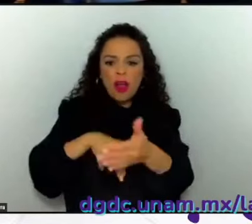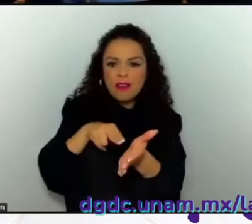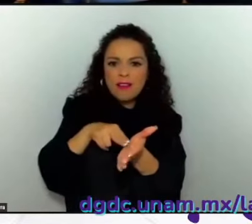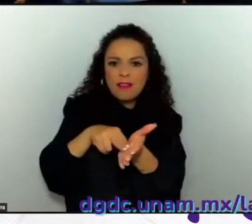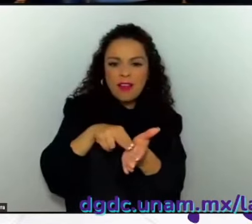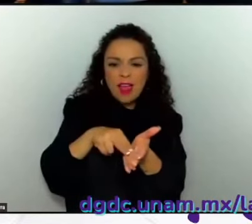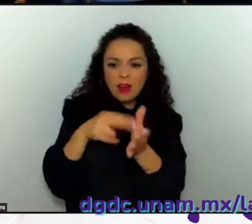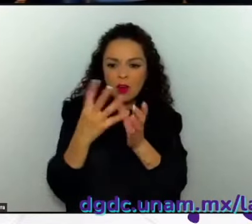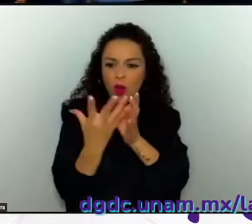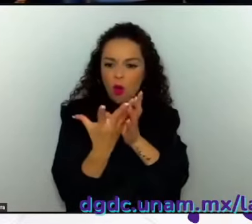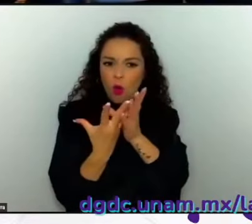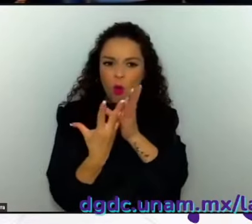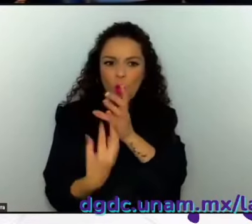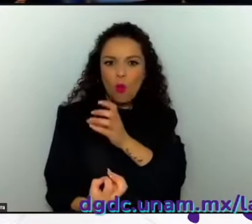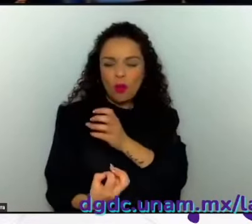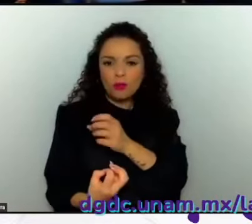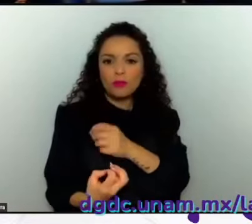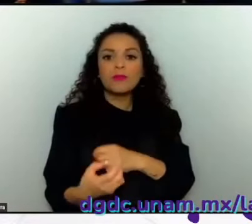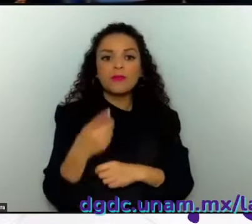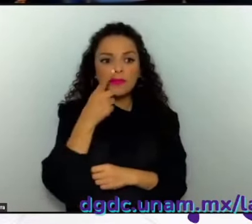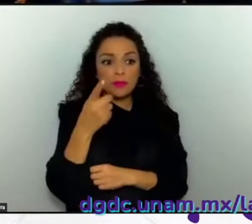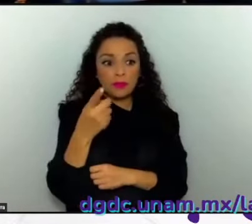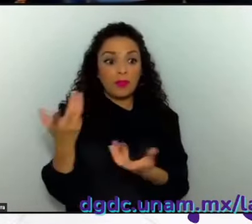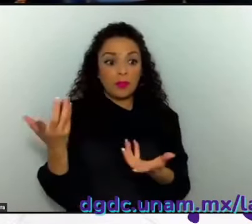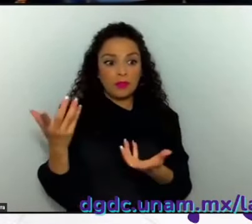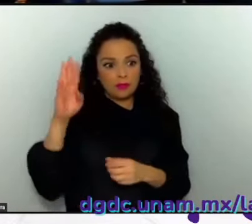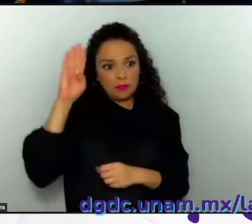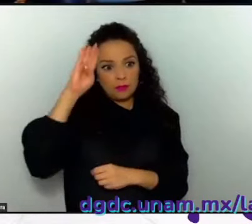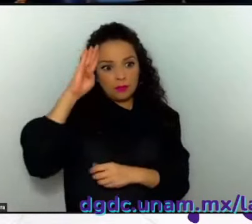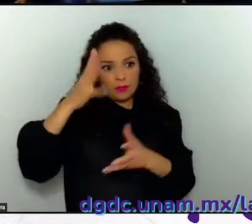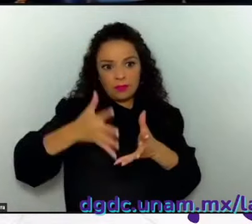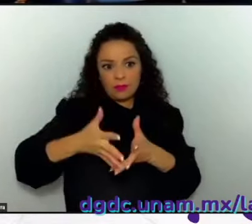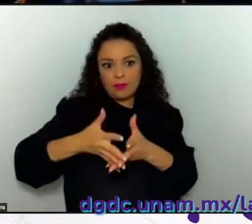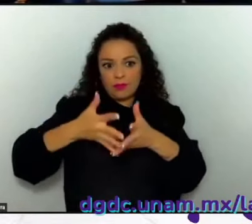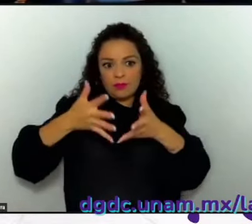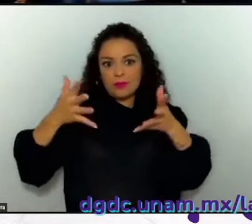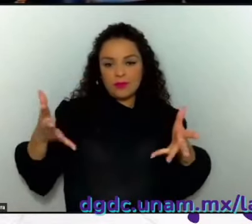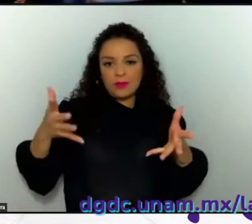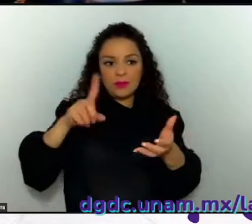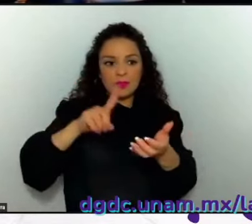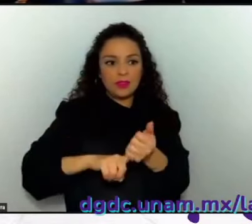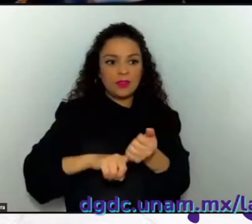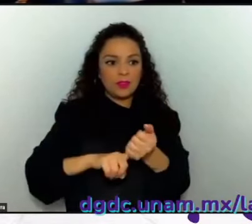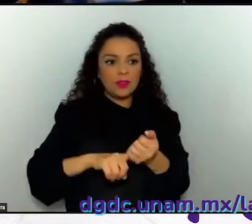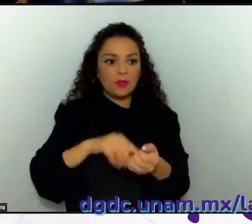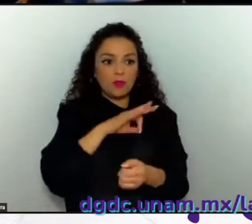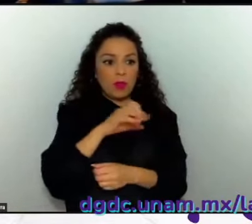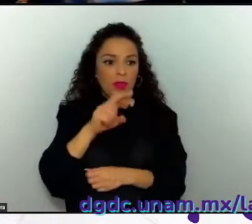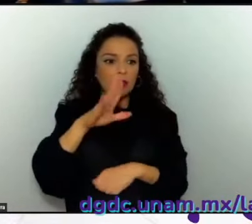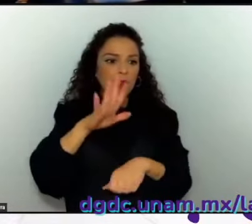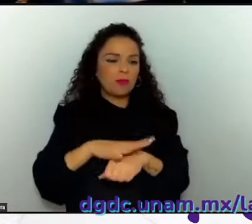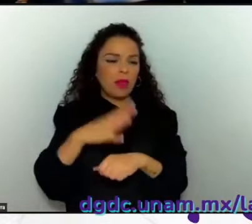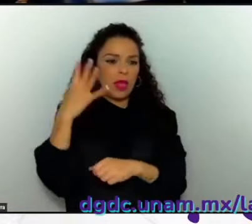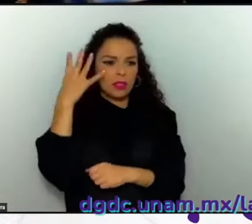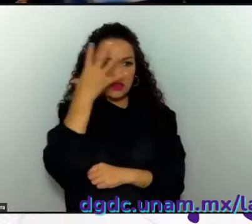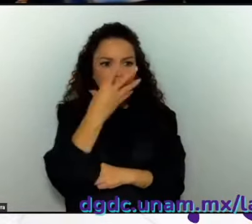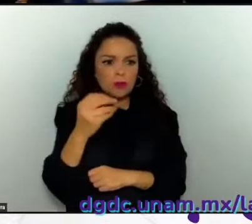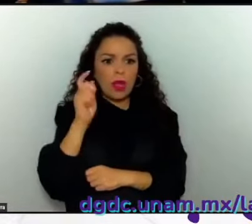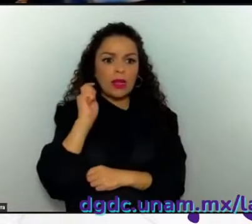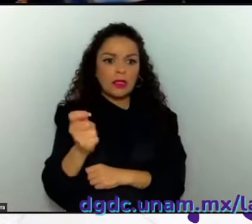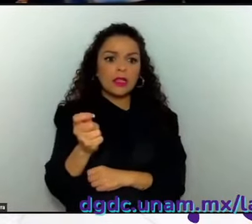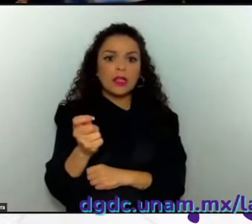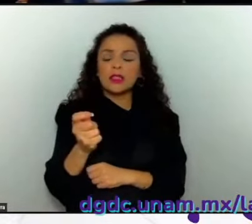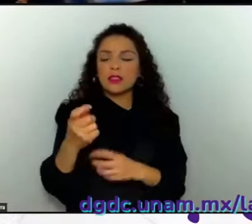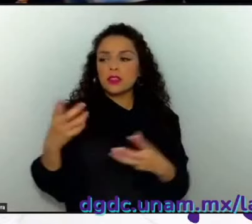una colaboración internacional que convirtió a la Tierra en una gran antena. Piensa tú que puede ser más bonito que una colaboración internacional